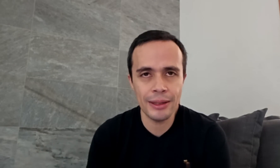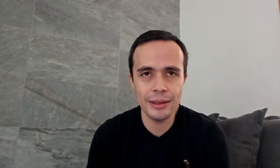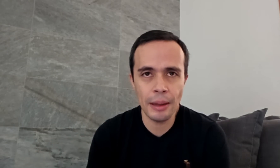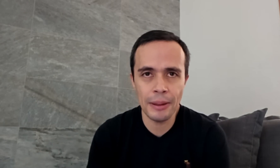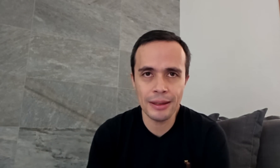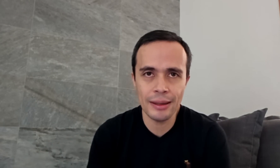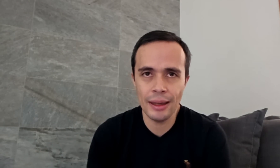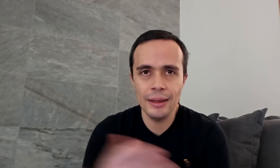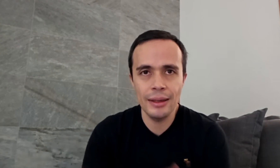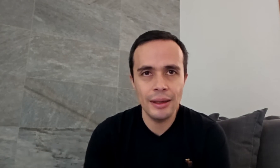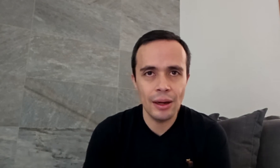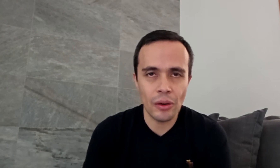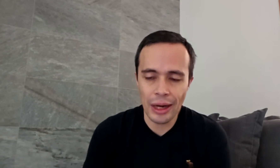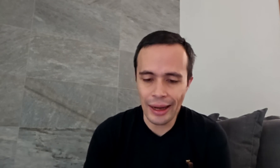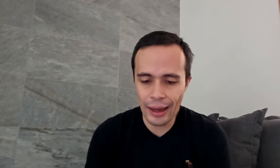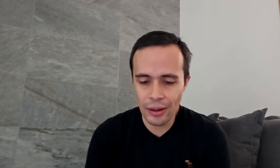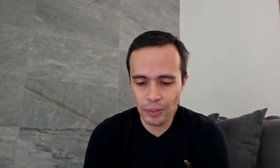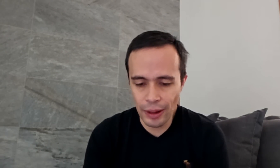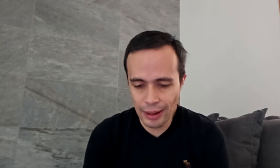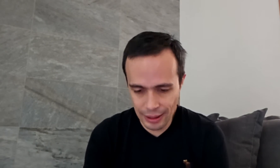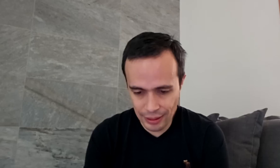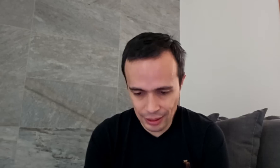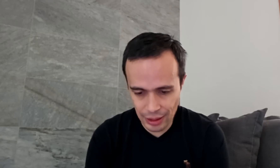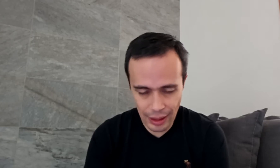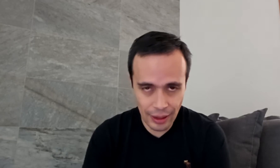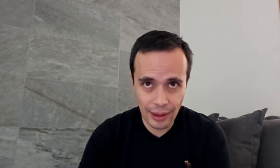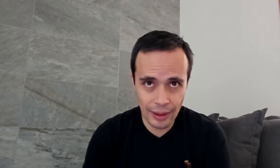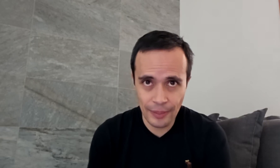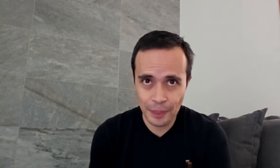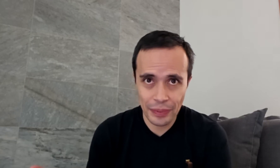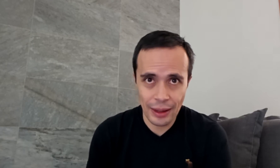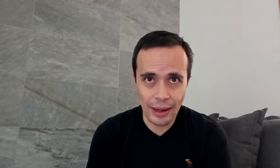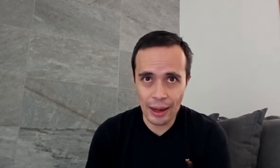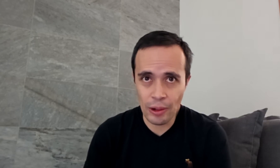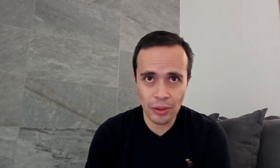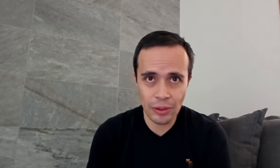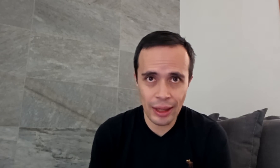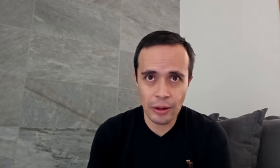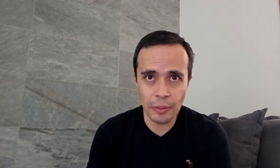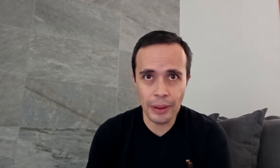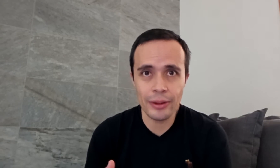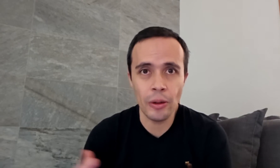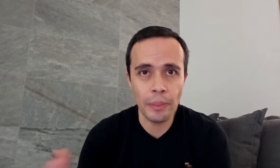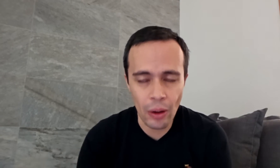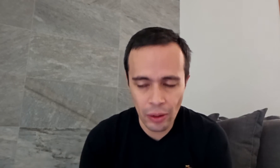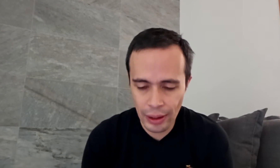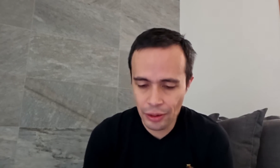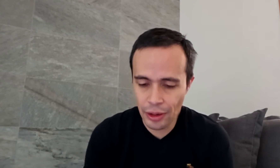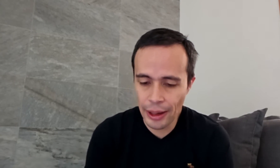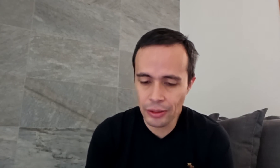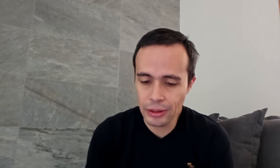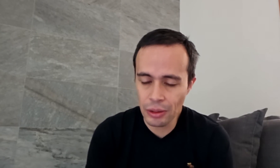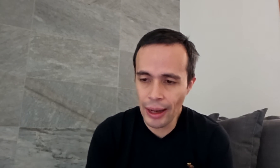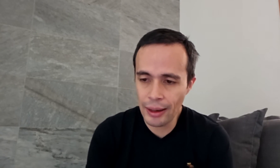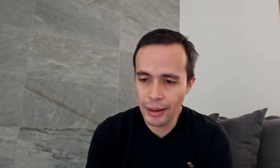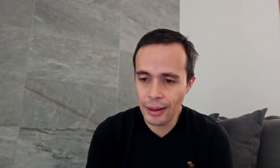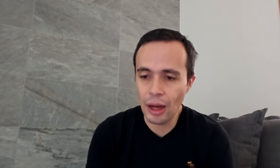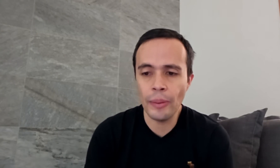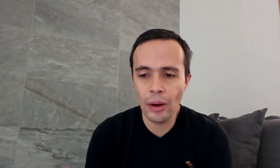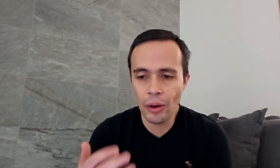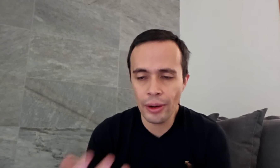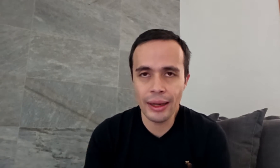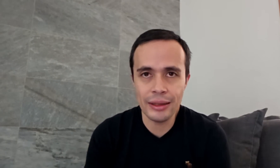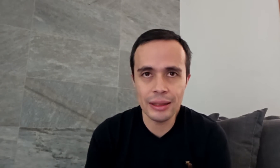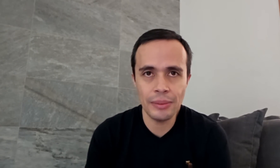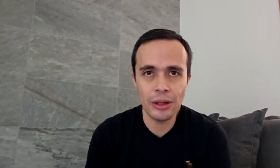campaña presidencial pasada lo trajeron para decir que la 4T era lo peor de lo peor, que no debía continuar, que